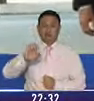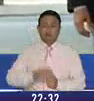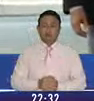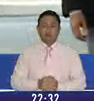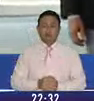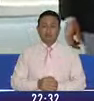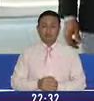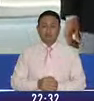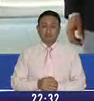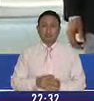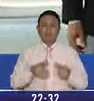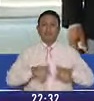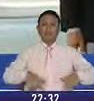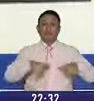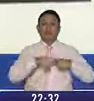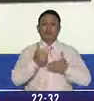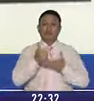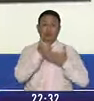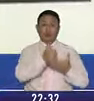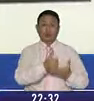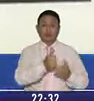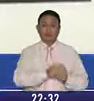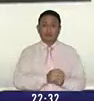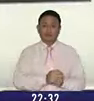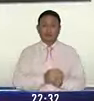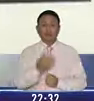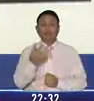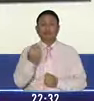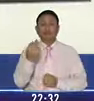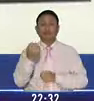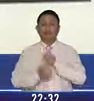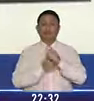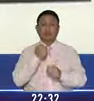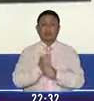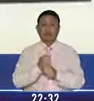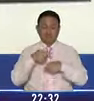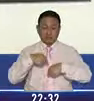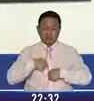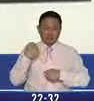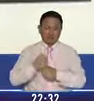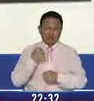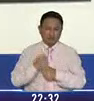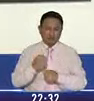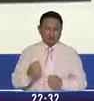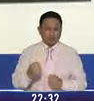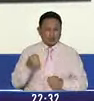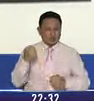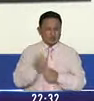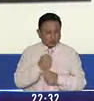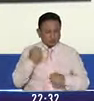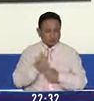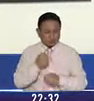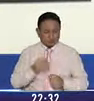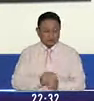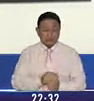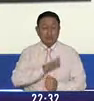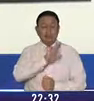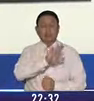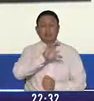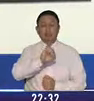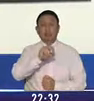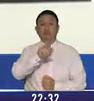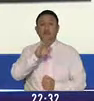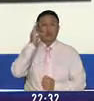puedan ingresar contra el vejamen. Tenemos 14 años de trabajo arduo. Hemos atendido a 502 mujeres